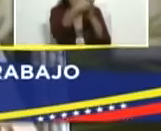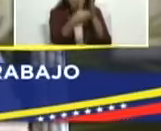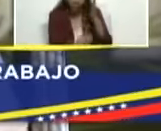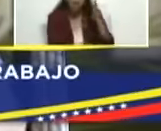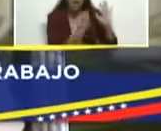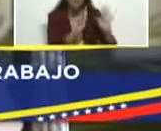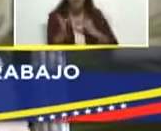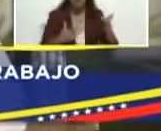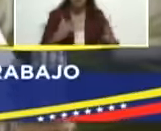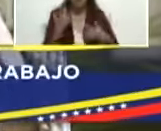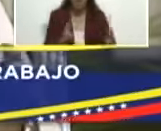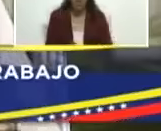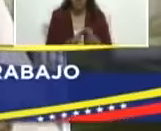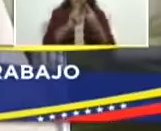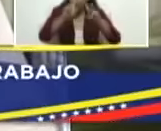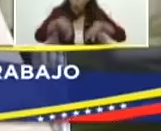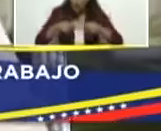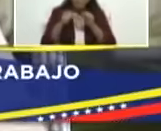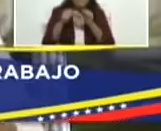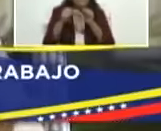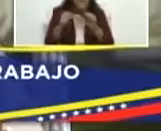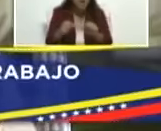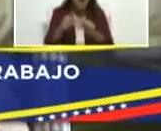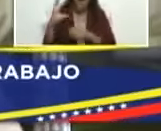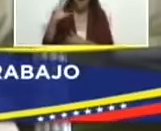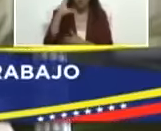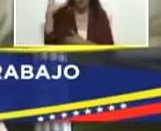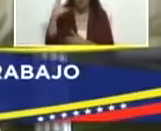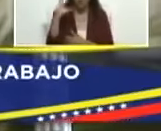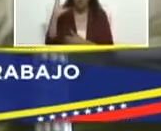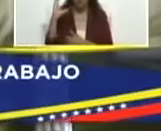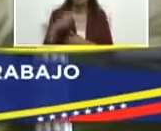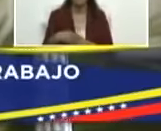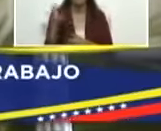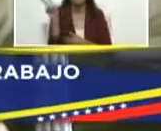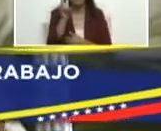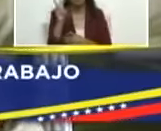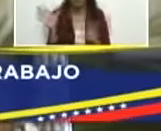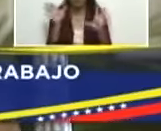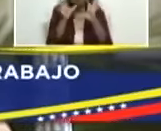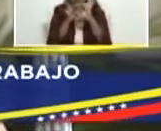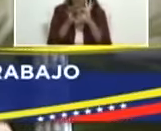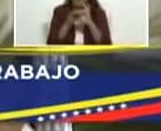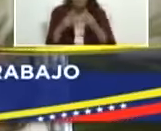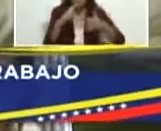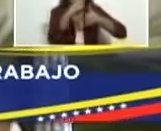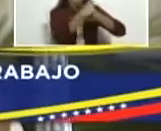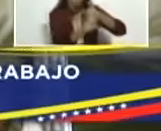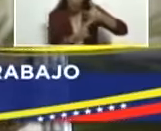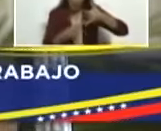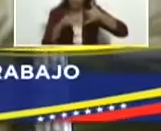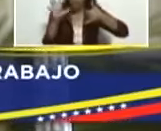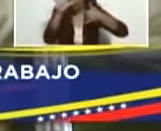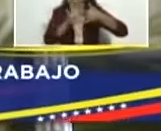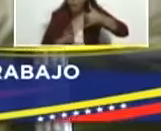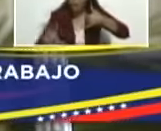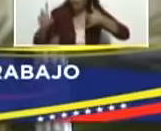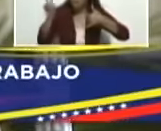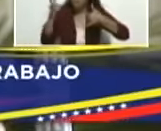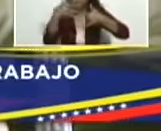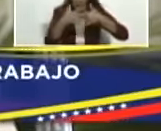de encuentro y reencuentro permanente entre Colombia y Venezuela. El encuentro y reencuentro